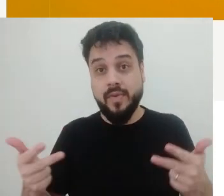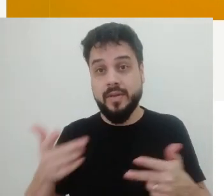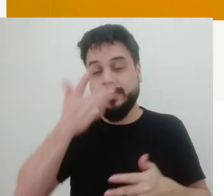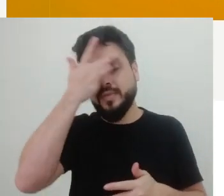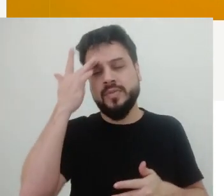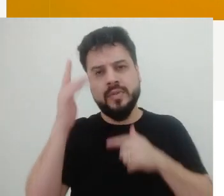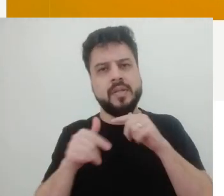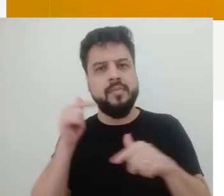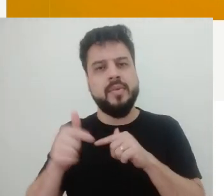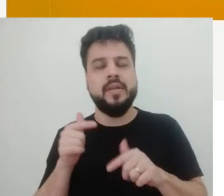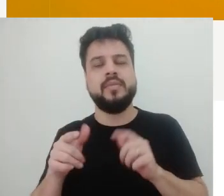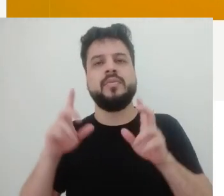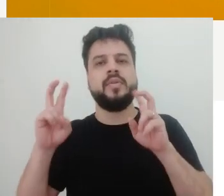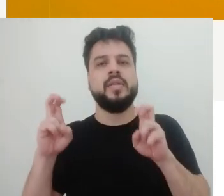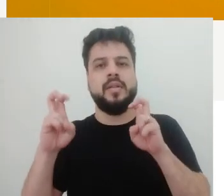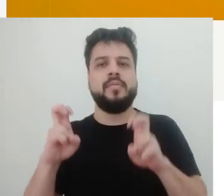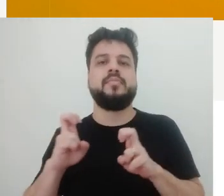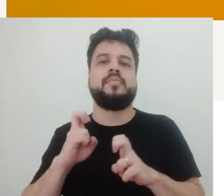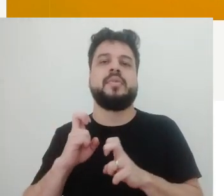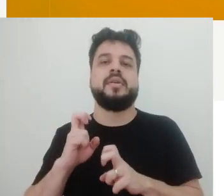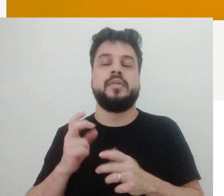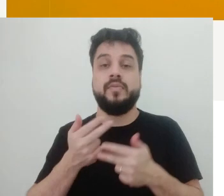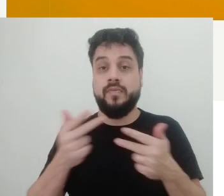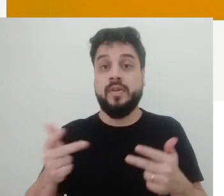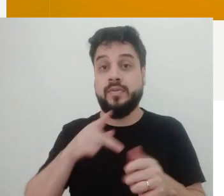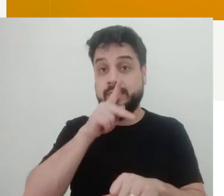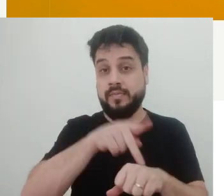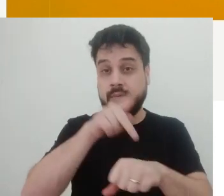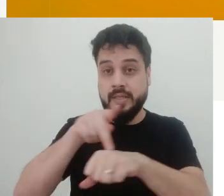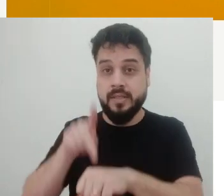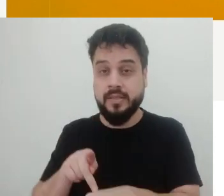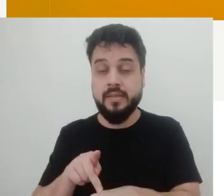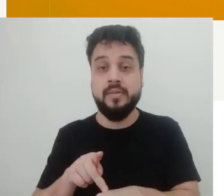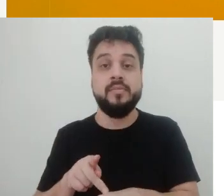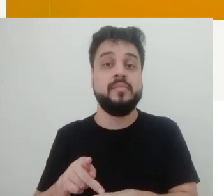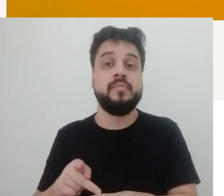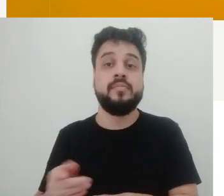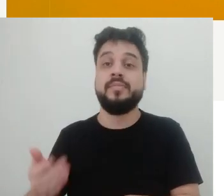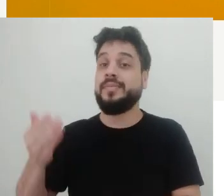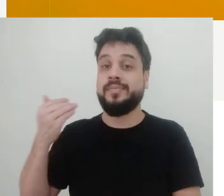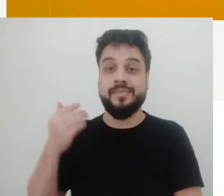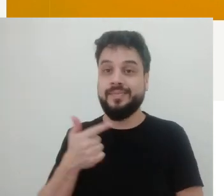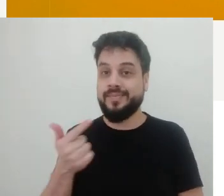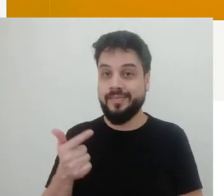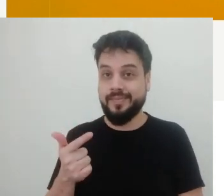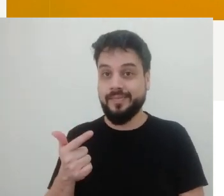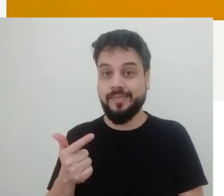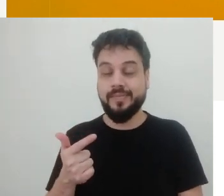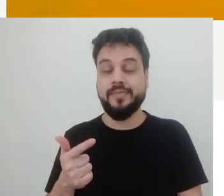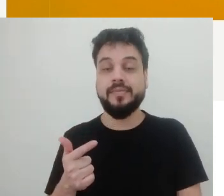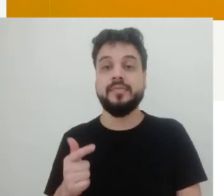estaba incluido en los libros que hablaban de pensamiento